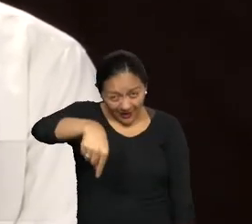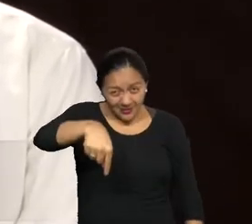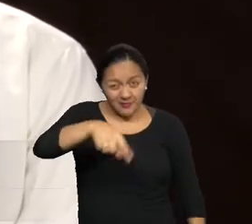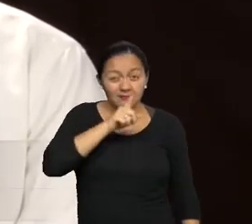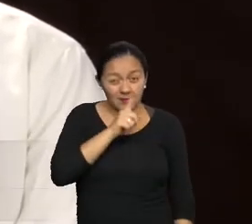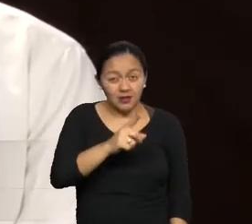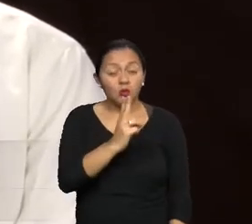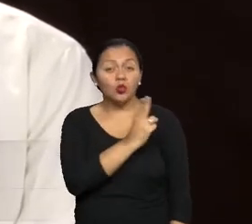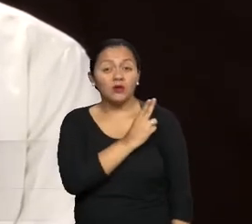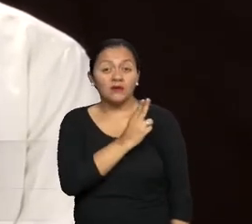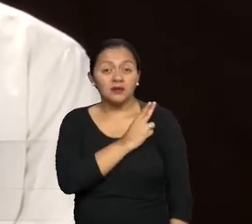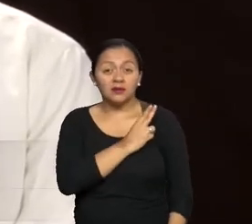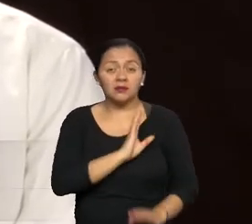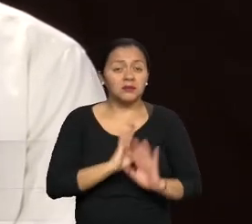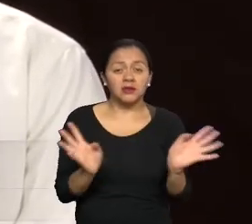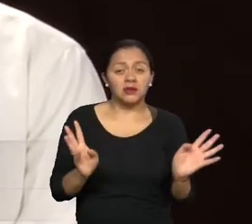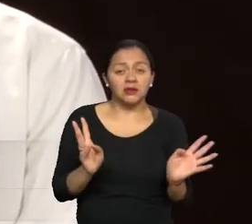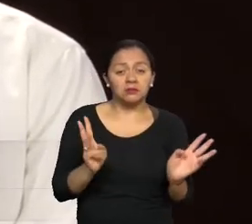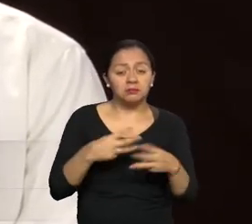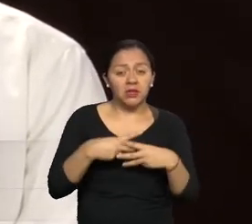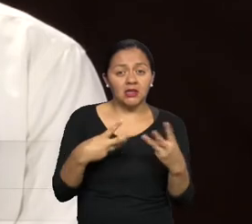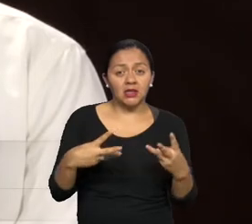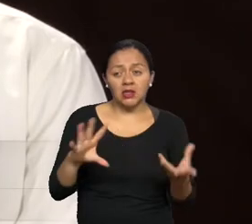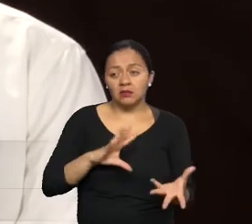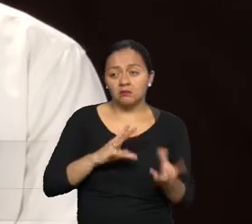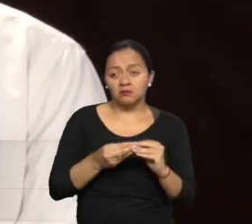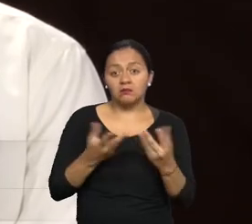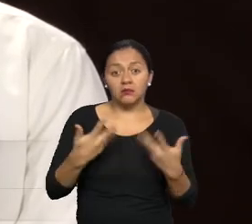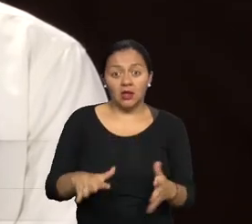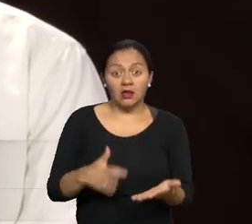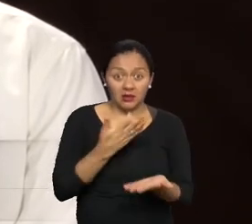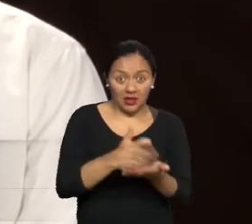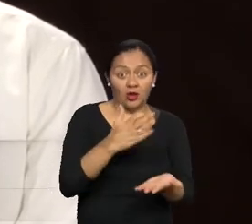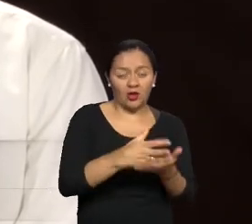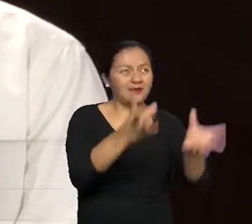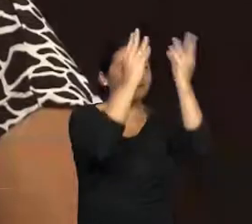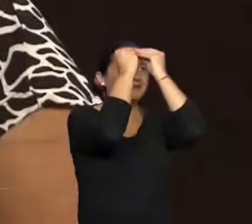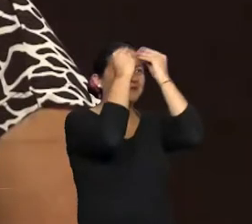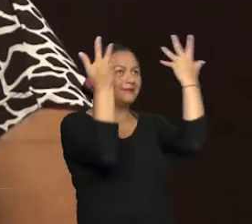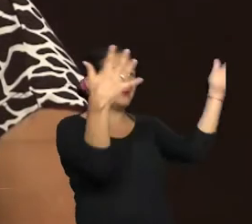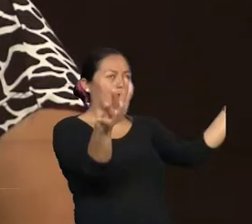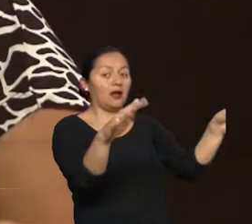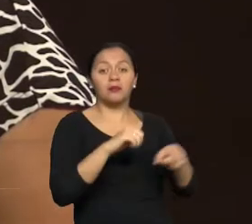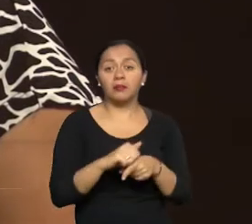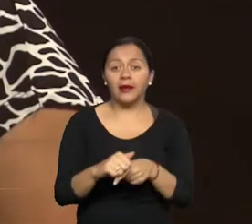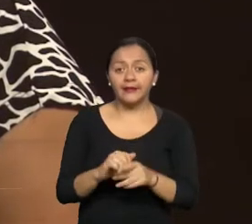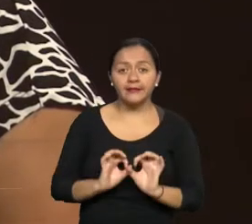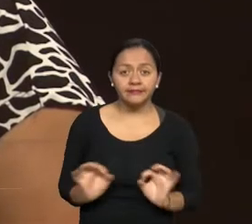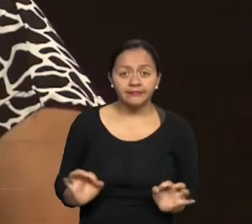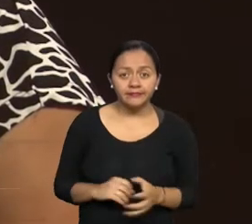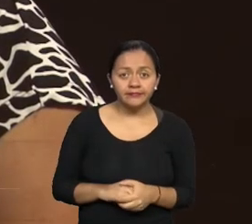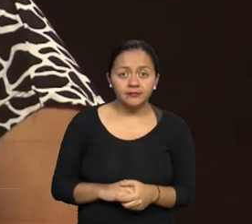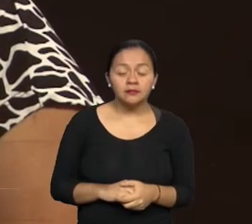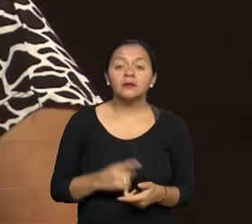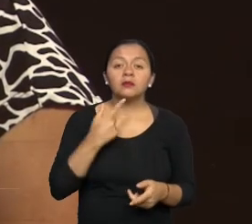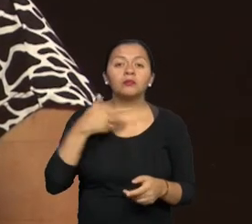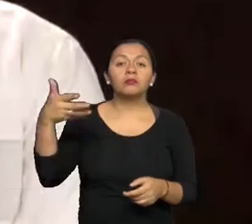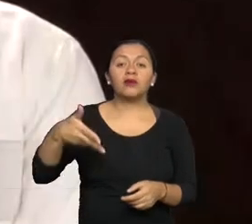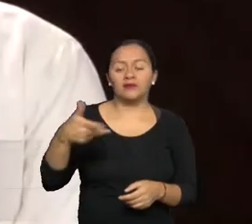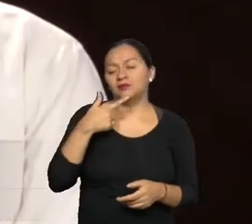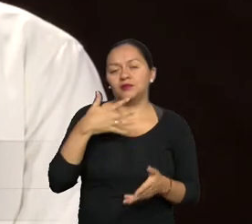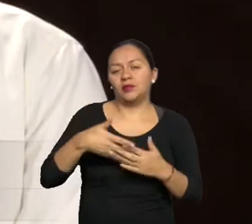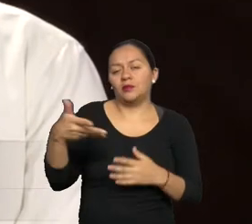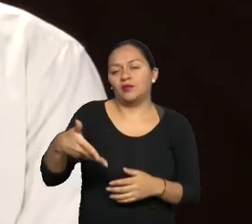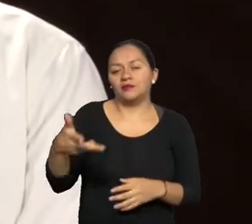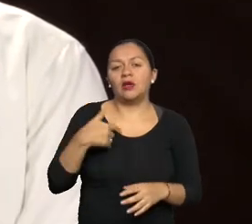dan como una materia nomás, una materia, pero no tenemos teórico práctico. Si no, imagínense, el docente va y les dice, bueno, hoy día vamos a